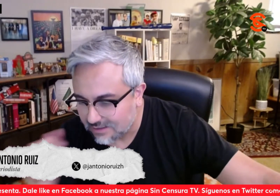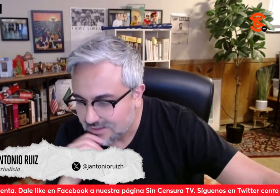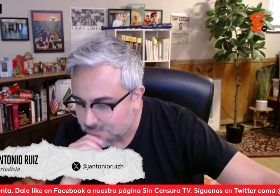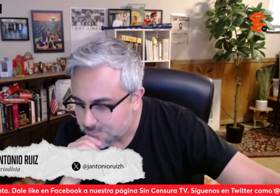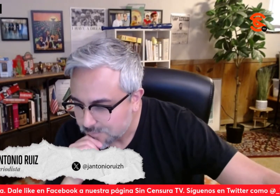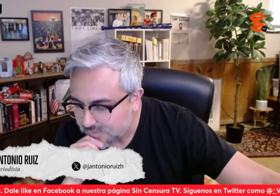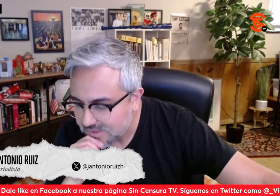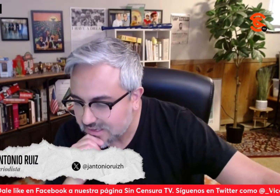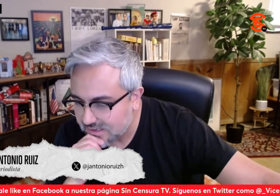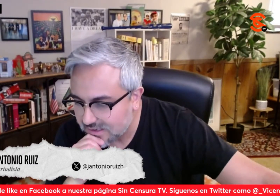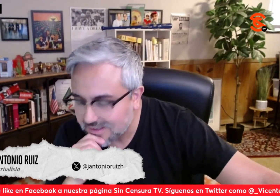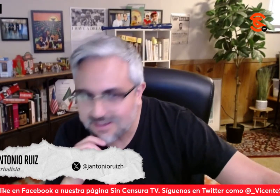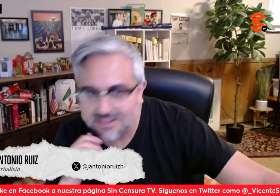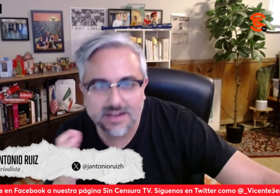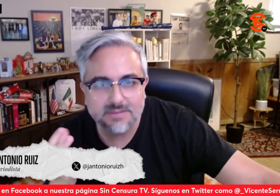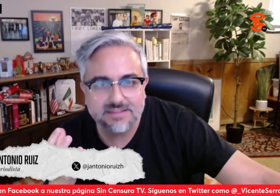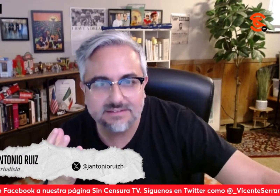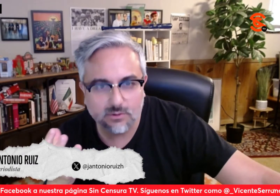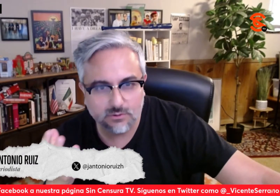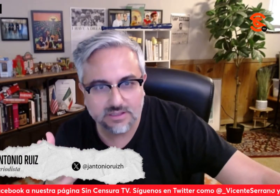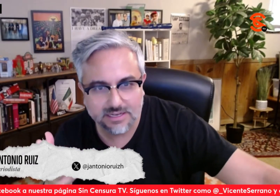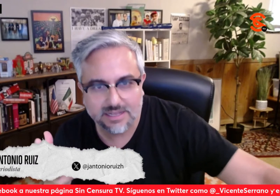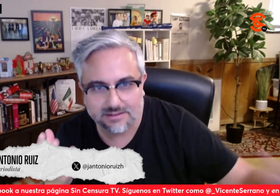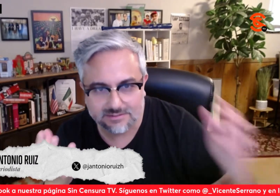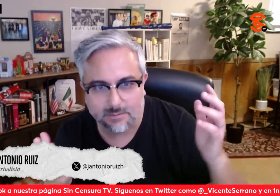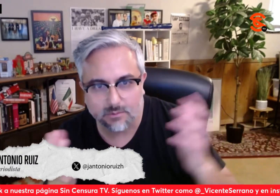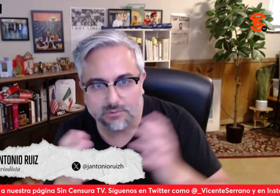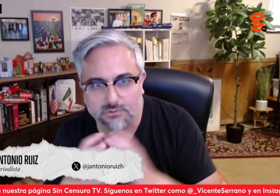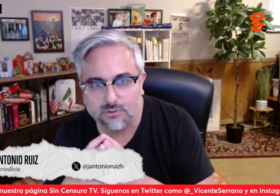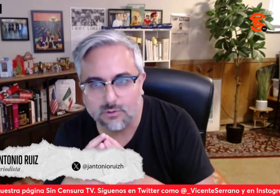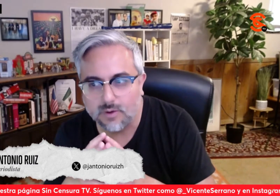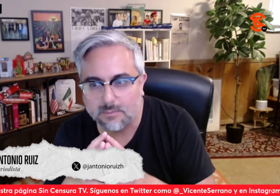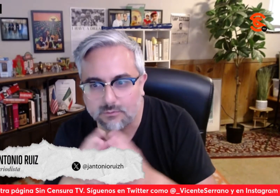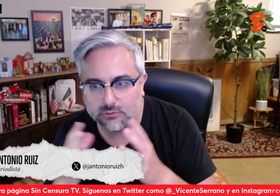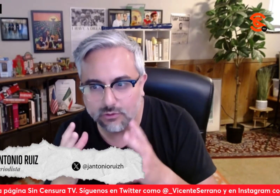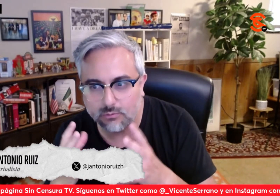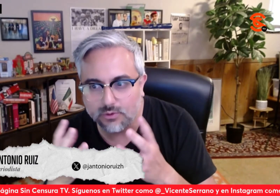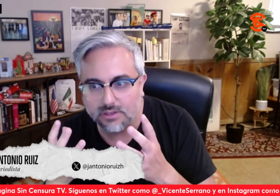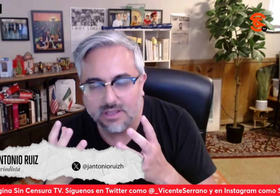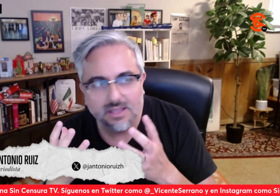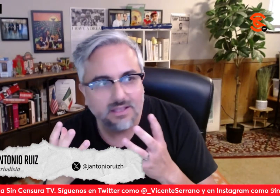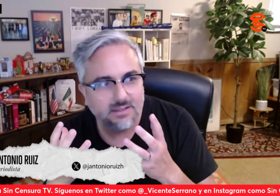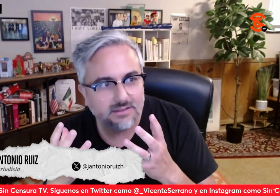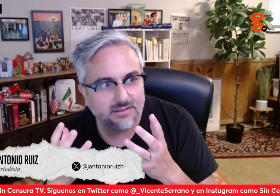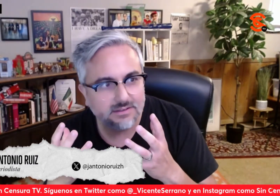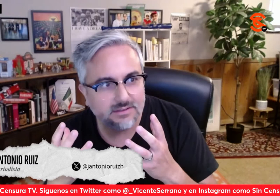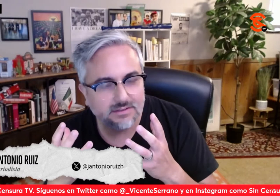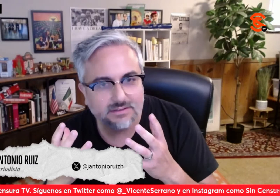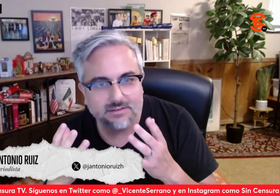carrera, que generalmente se considera esta profesión como una profesión muy,